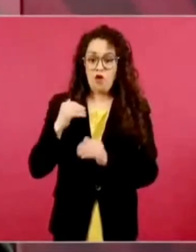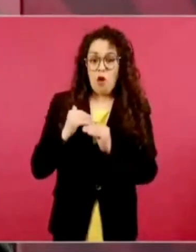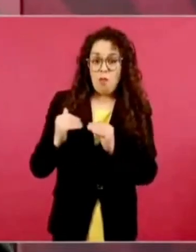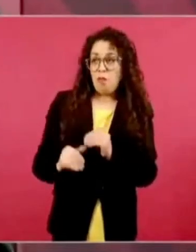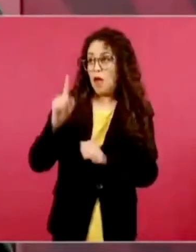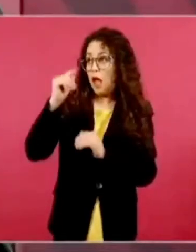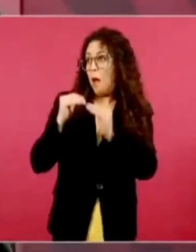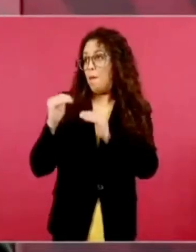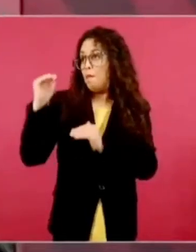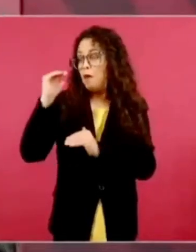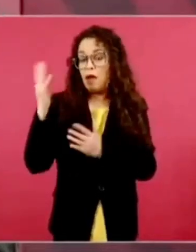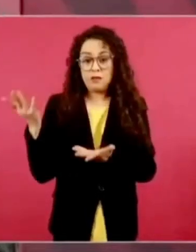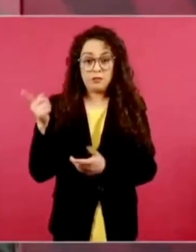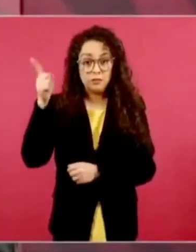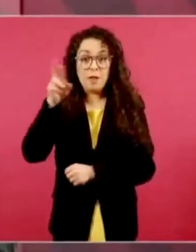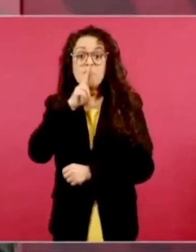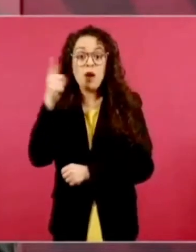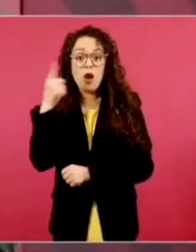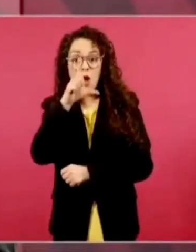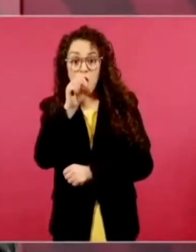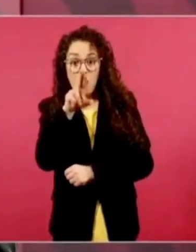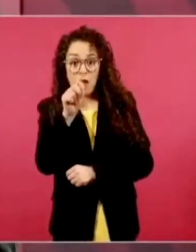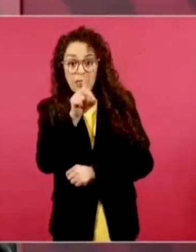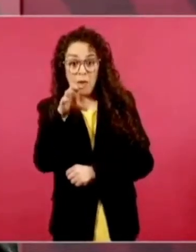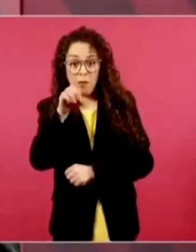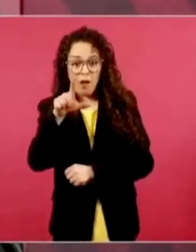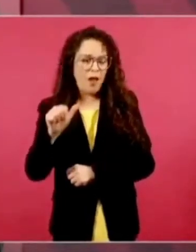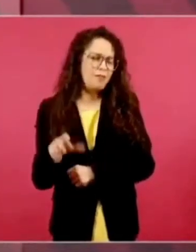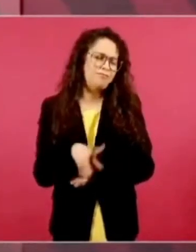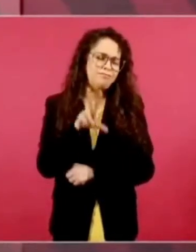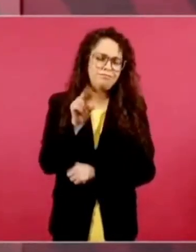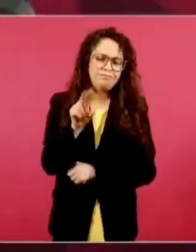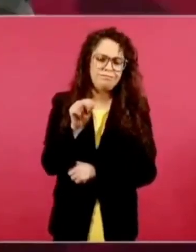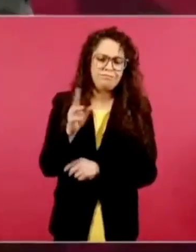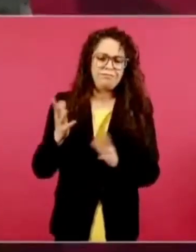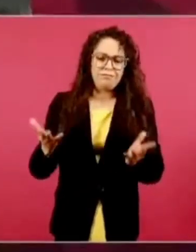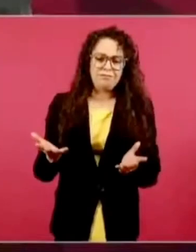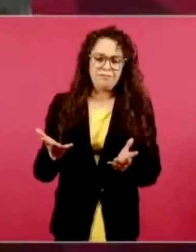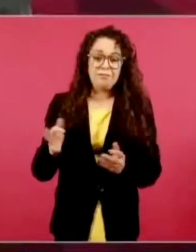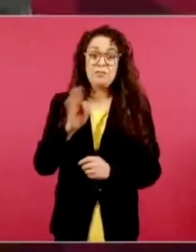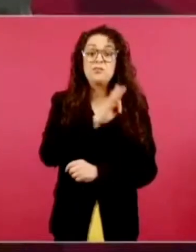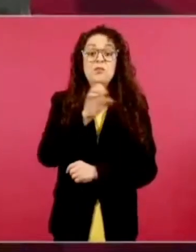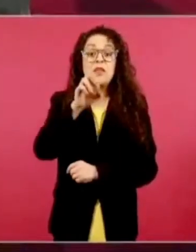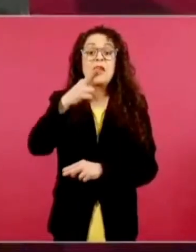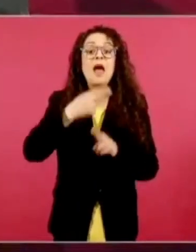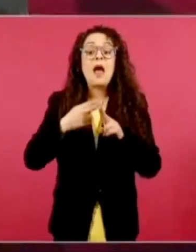Loret de Mola. Pues no, en una de esas es hasta mejor Loret de Mola.